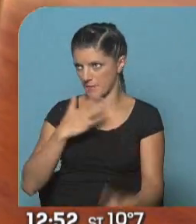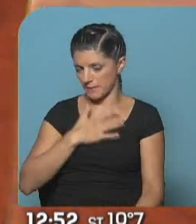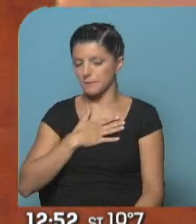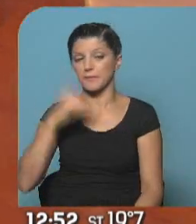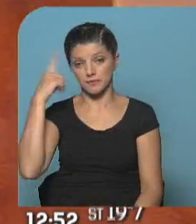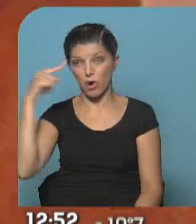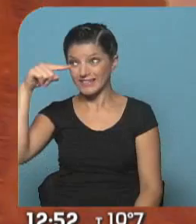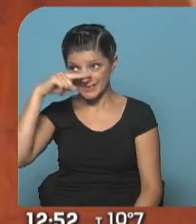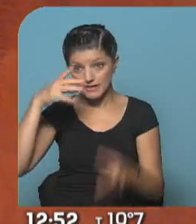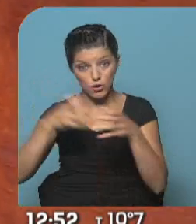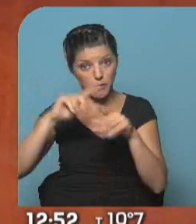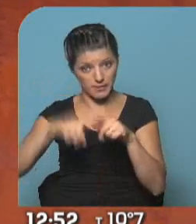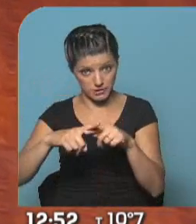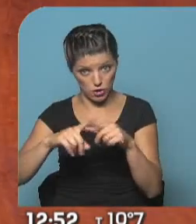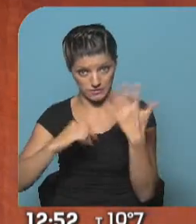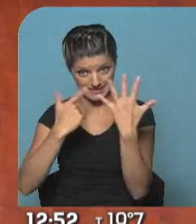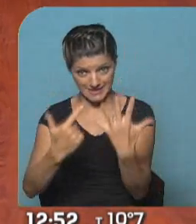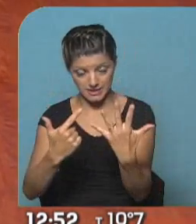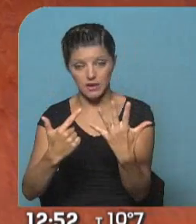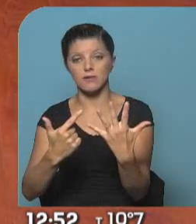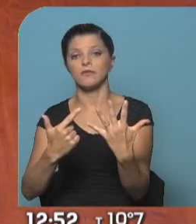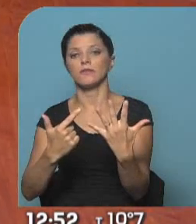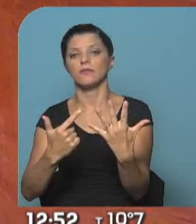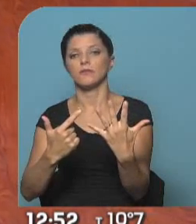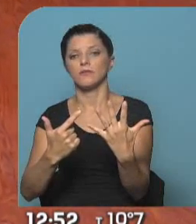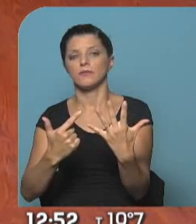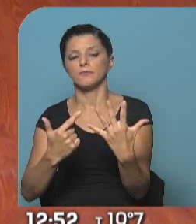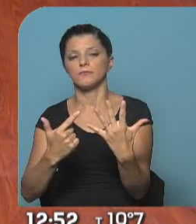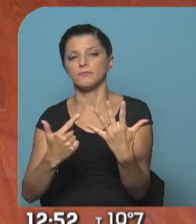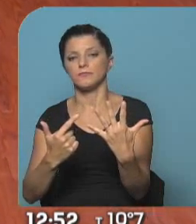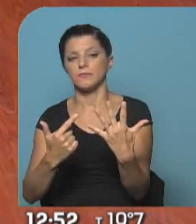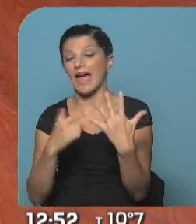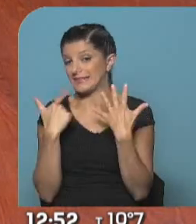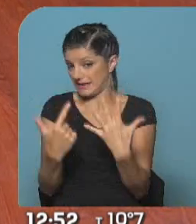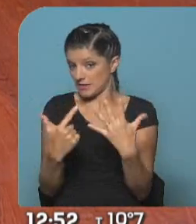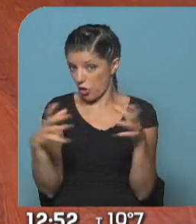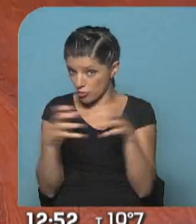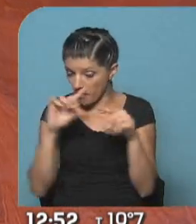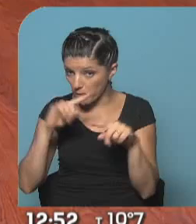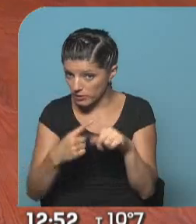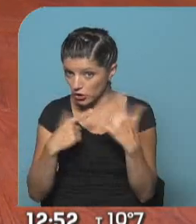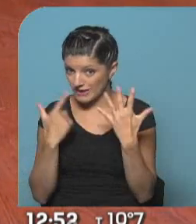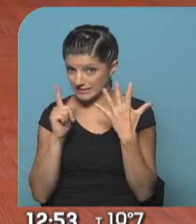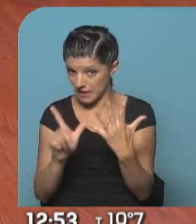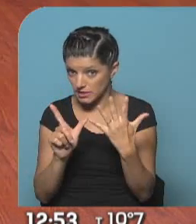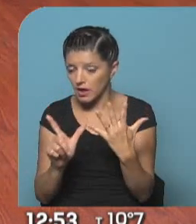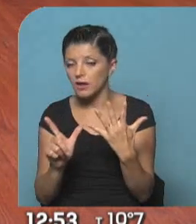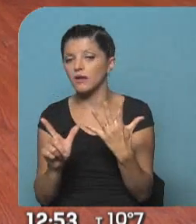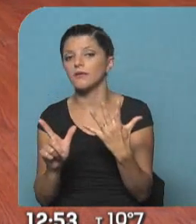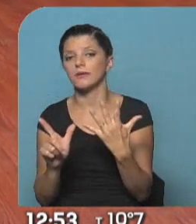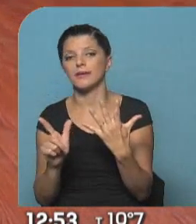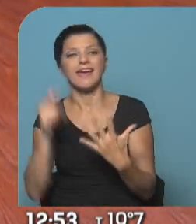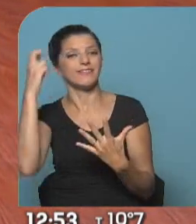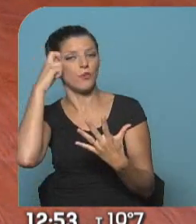también el CSU, ¿no? El partido hermano del CDU, pero bueno, hay 7 partidos, es un parlamento